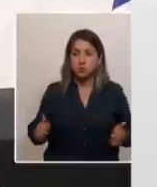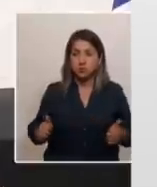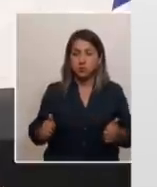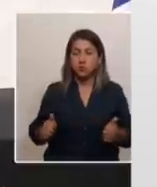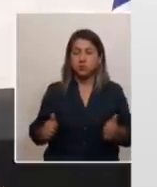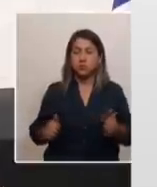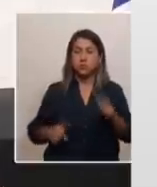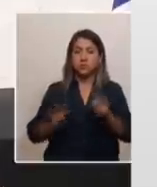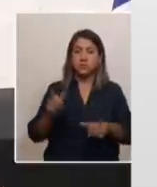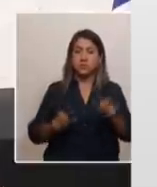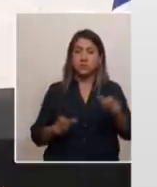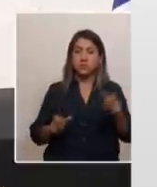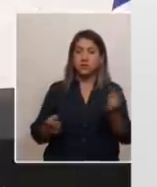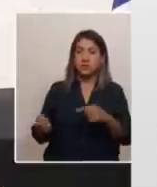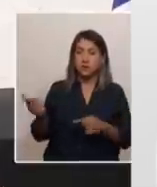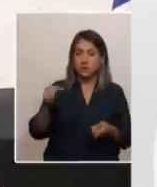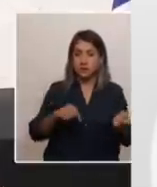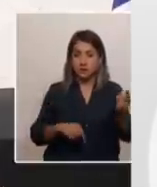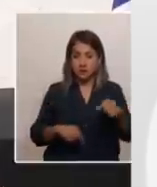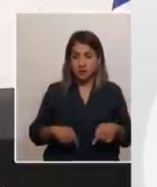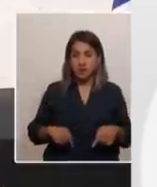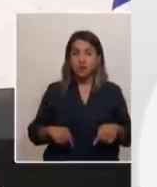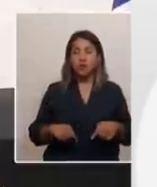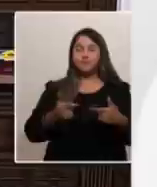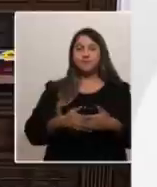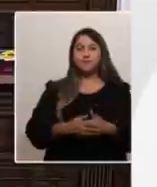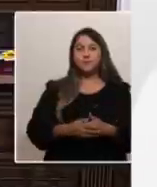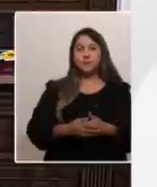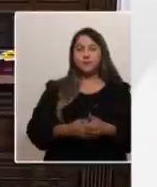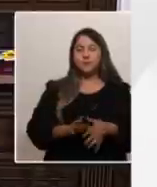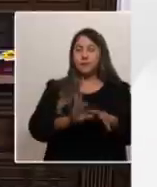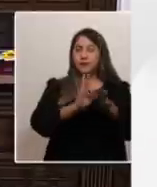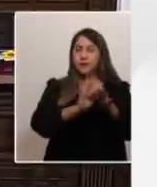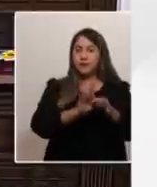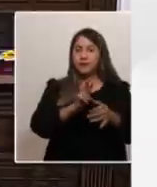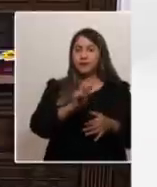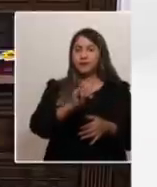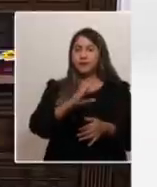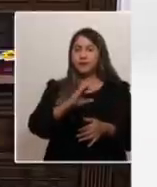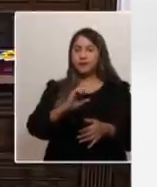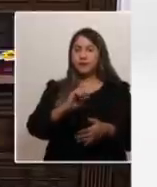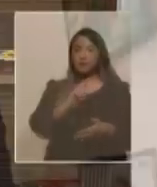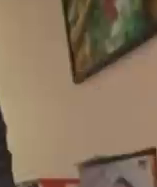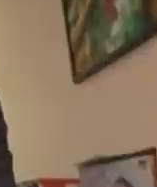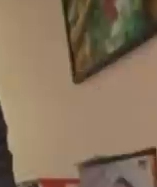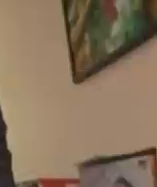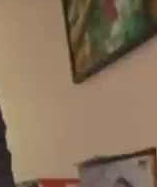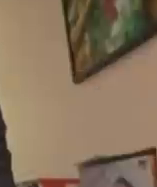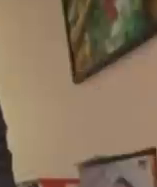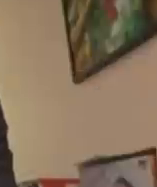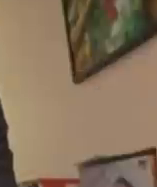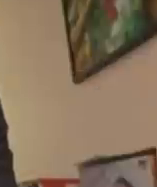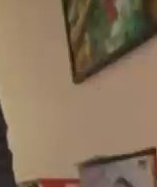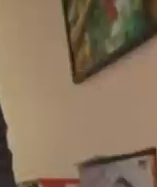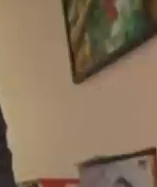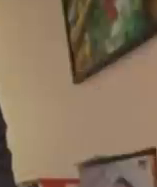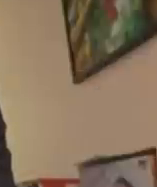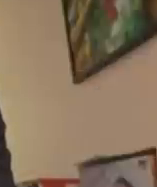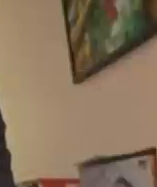siempre han actuado en la cocina, a lo mejor están pensando en ese tipo de cosas. Yo no formo parte de esa cocina. Muy bien, senador Fidel Espinosa, muchísimas gracias